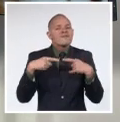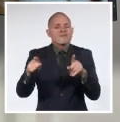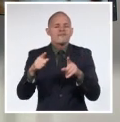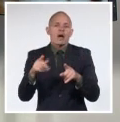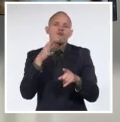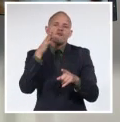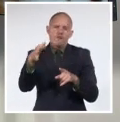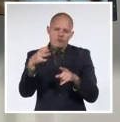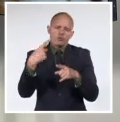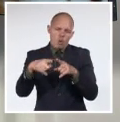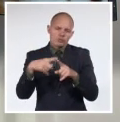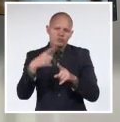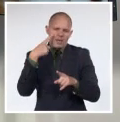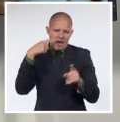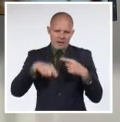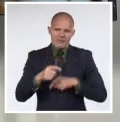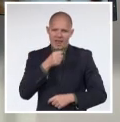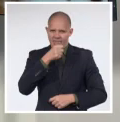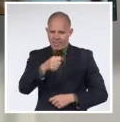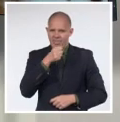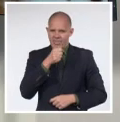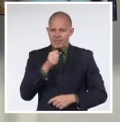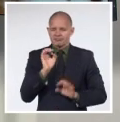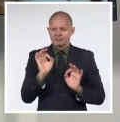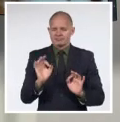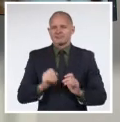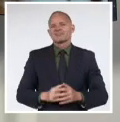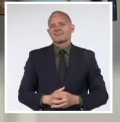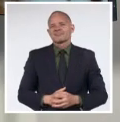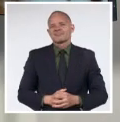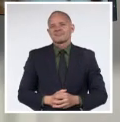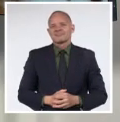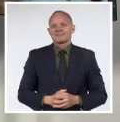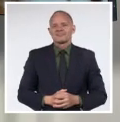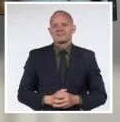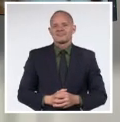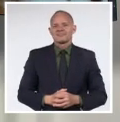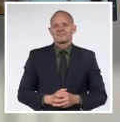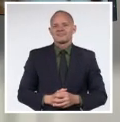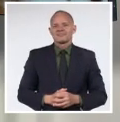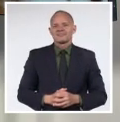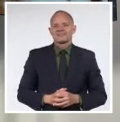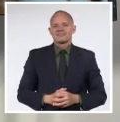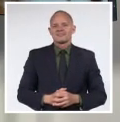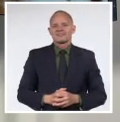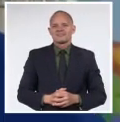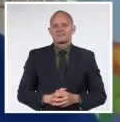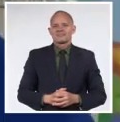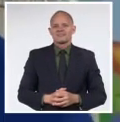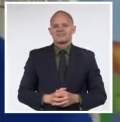futuros. Tenemos detalles desde la sede con nuestro enviado especial, Hernández Luján. Buenas noches, Luján.